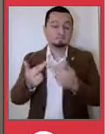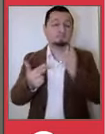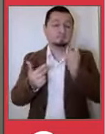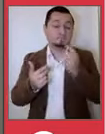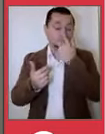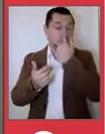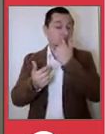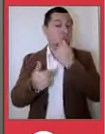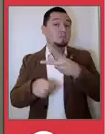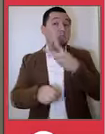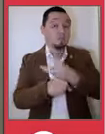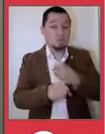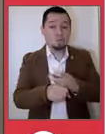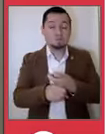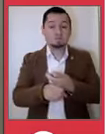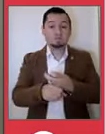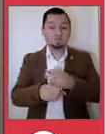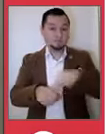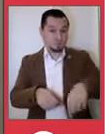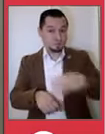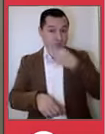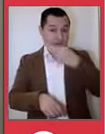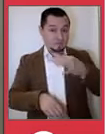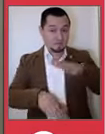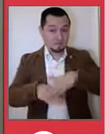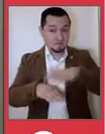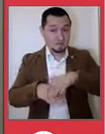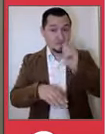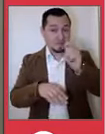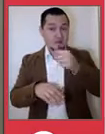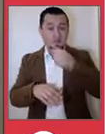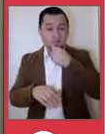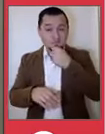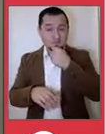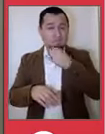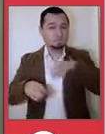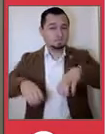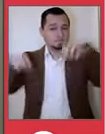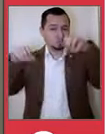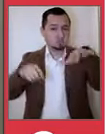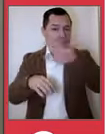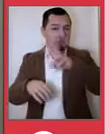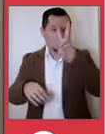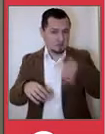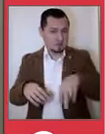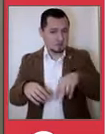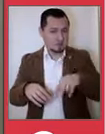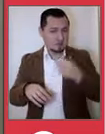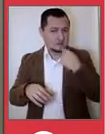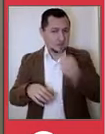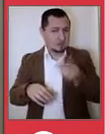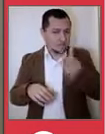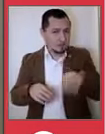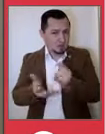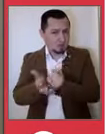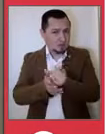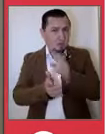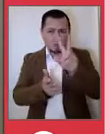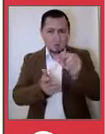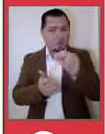2º el mensaje de que nuestros adultos mayores tienen que quedarse en casa es también importante